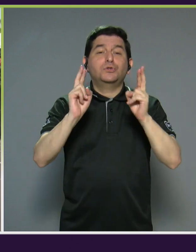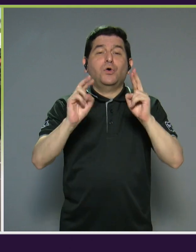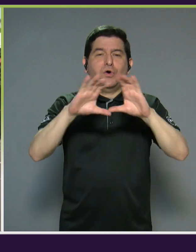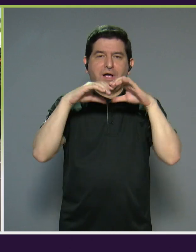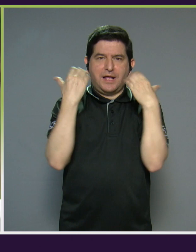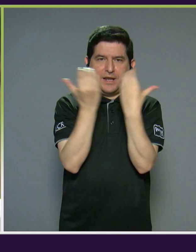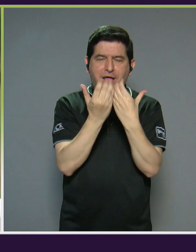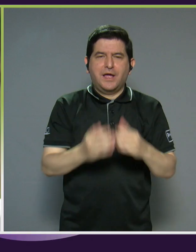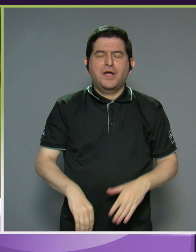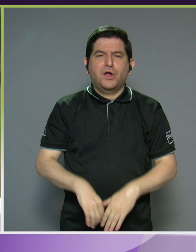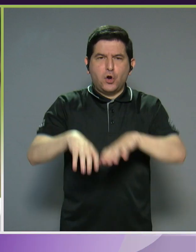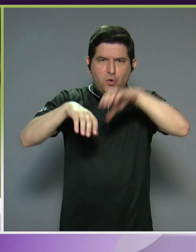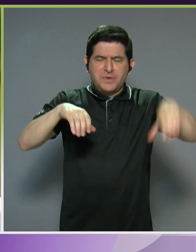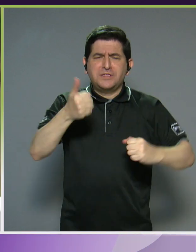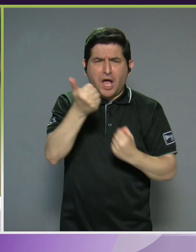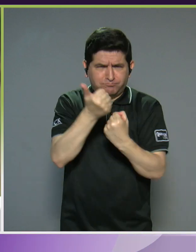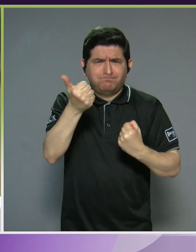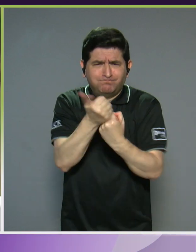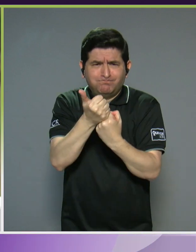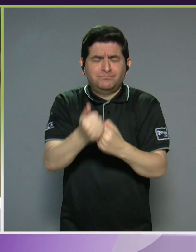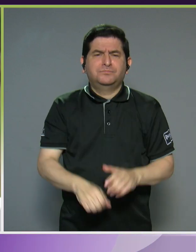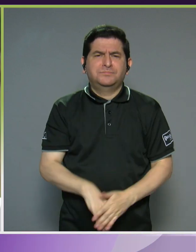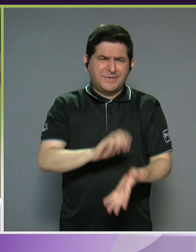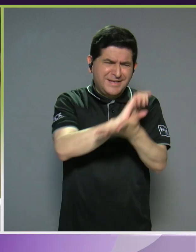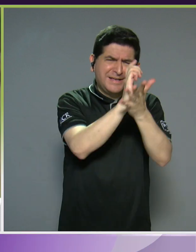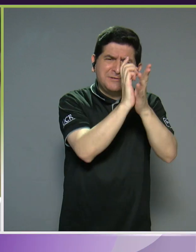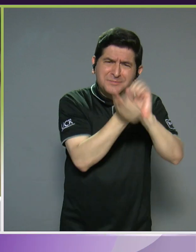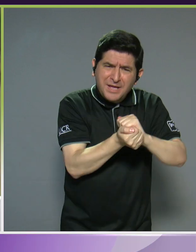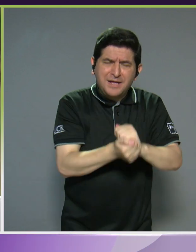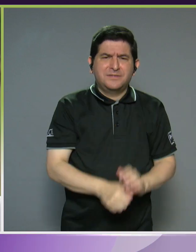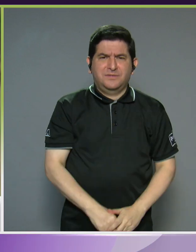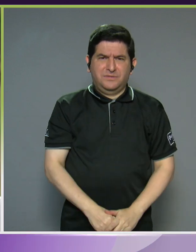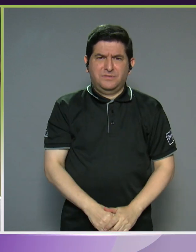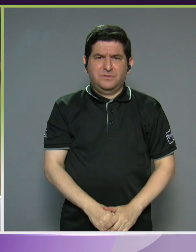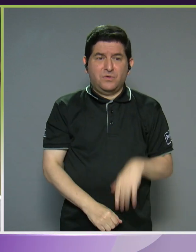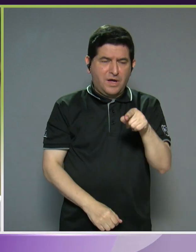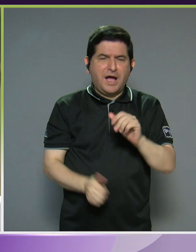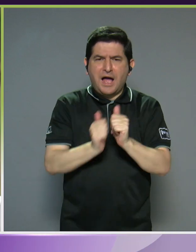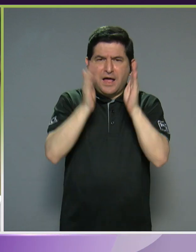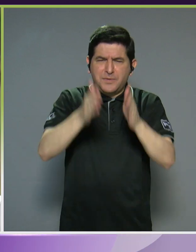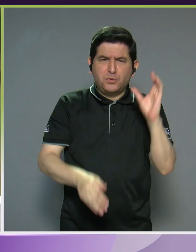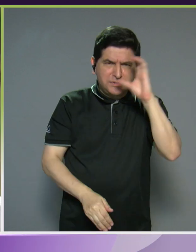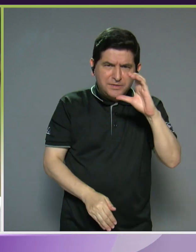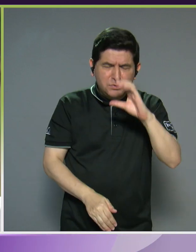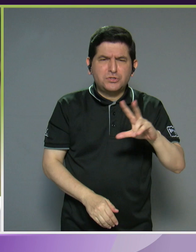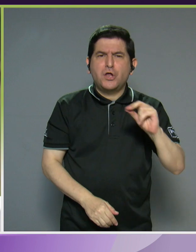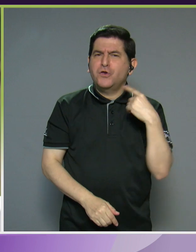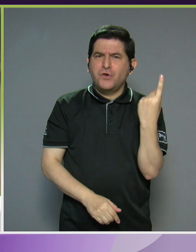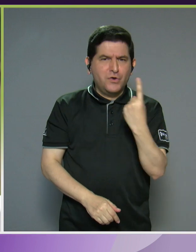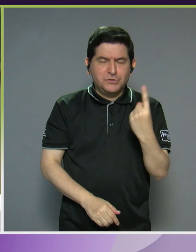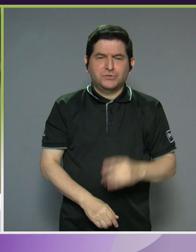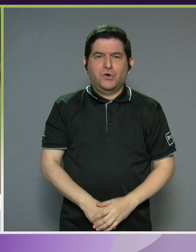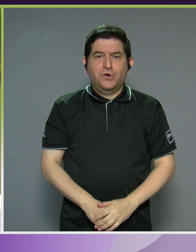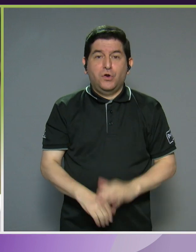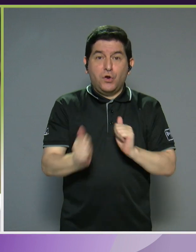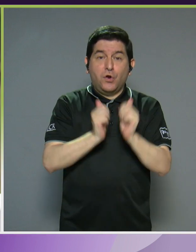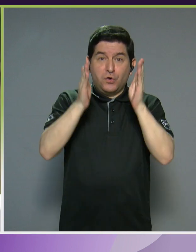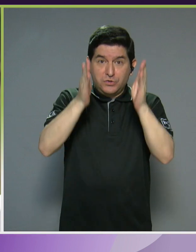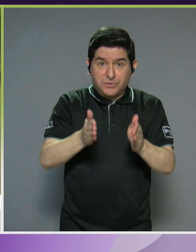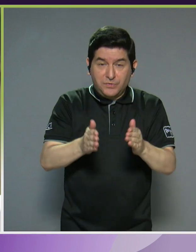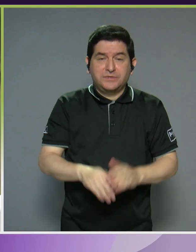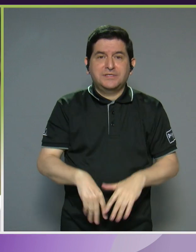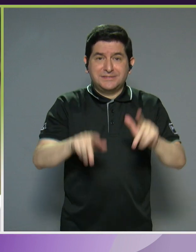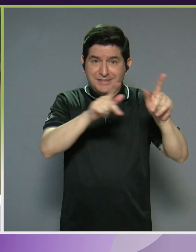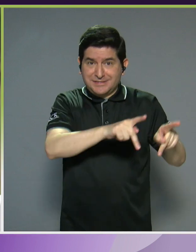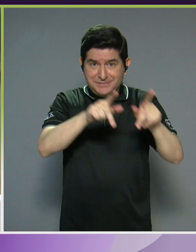comités cantonales pues apoyen más y que modifiquen buscar a los atletas, pero yo digo más que buscar que los atletas, o sea, las personas